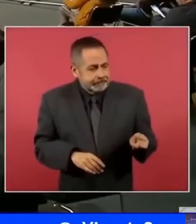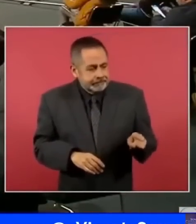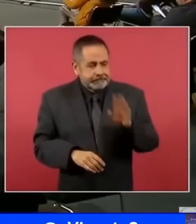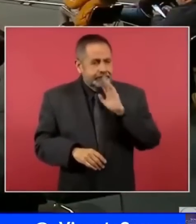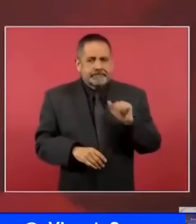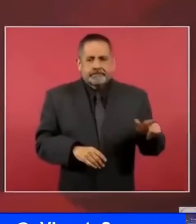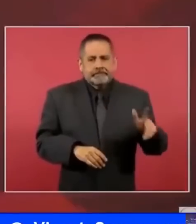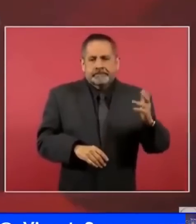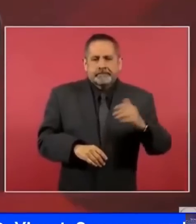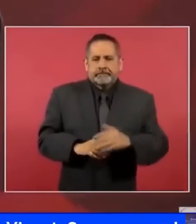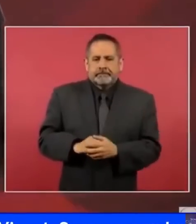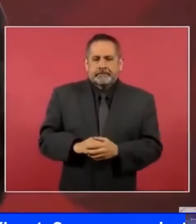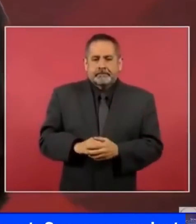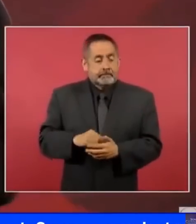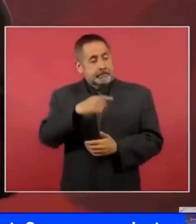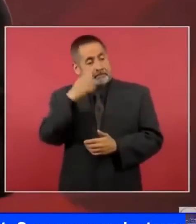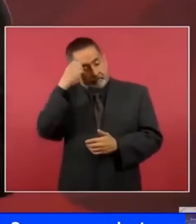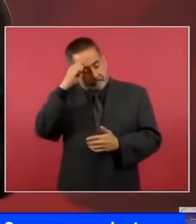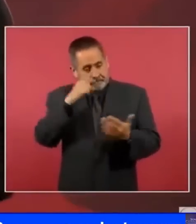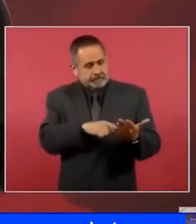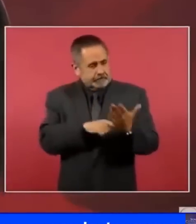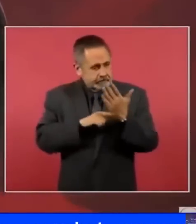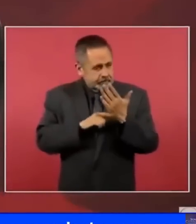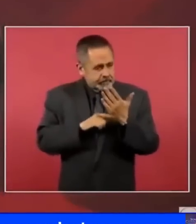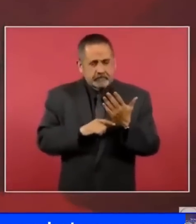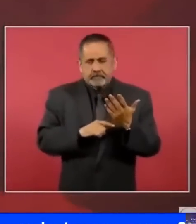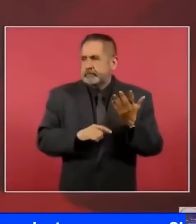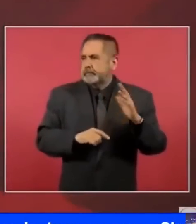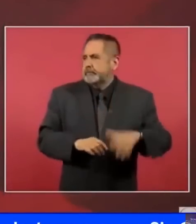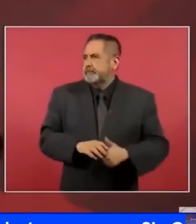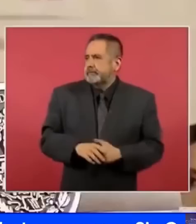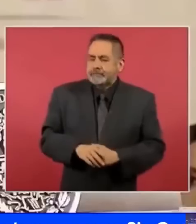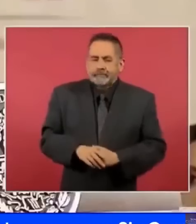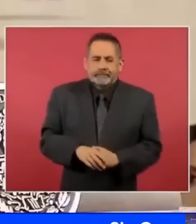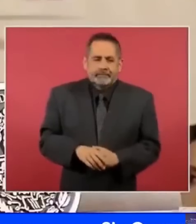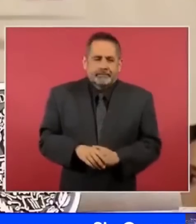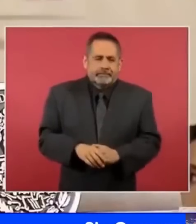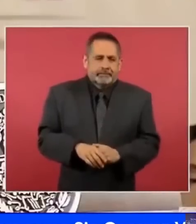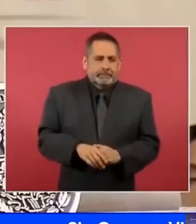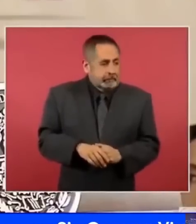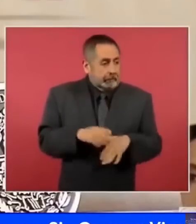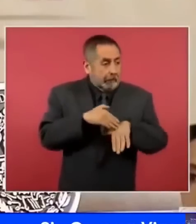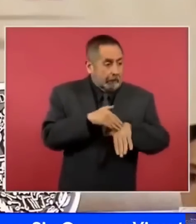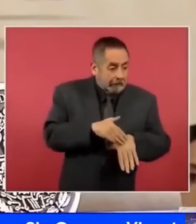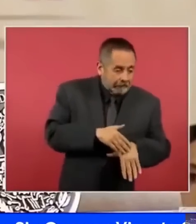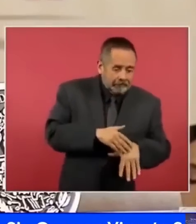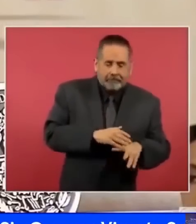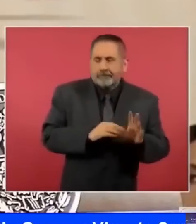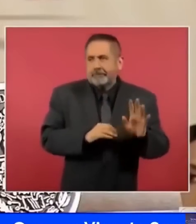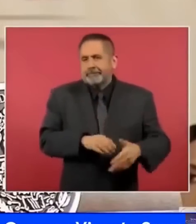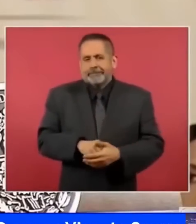pero aquí viene un experto y me lo explica. Y ya me convencí.